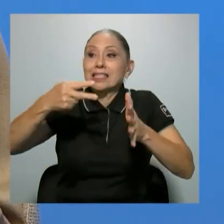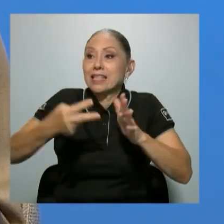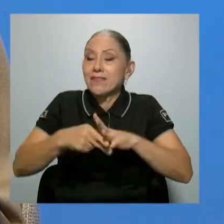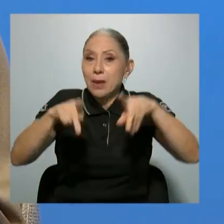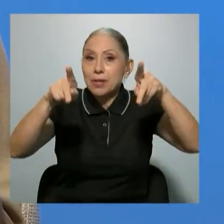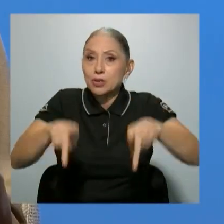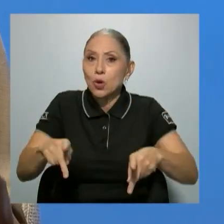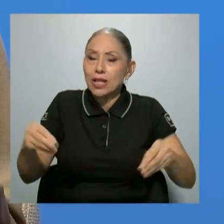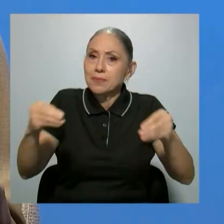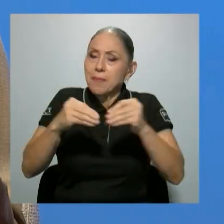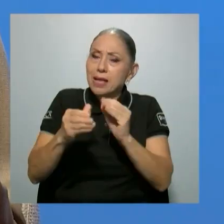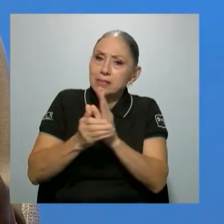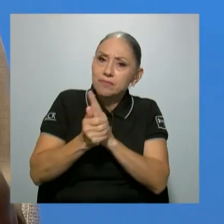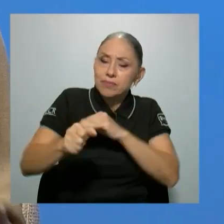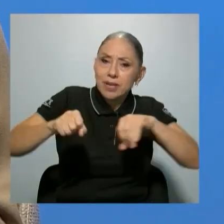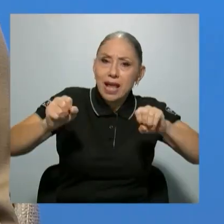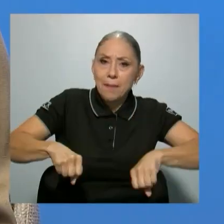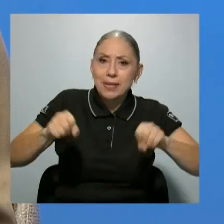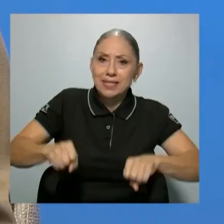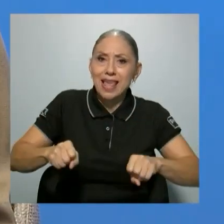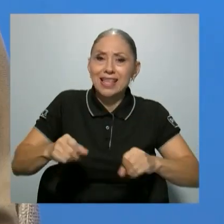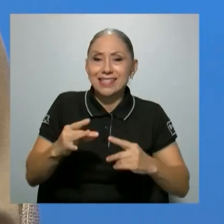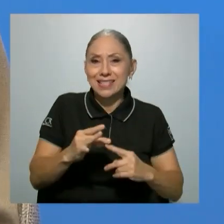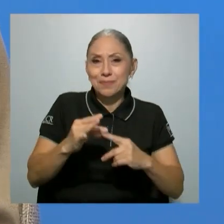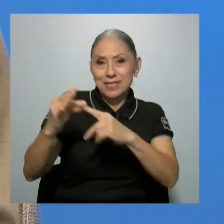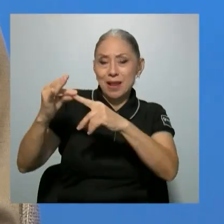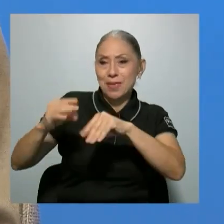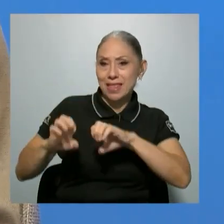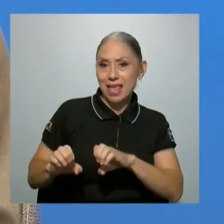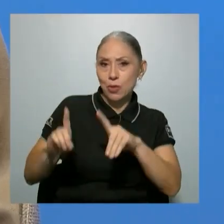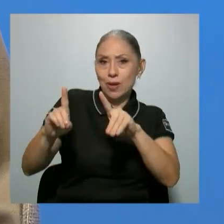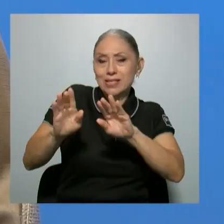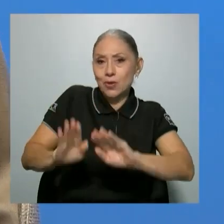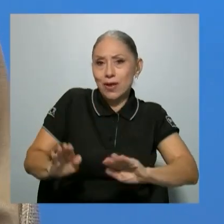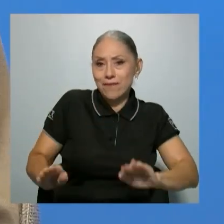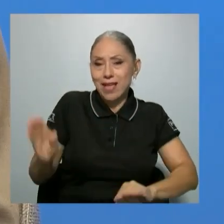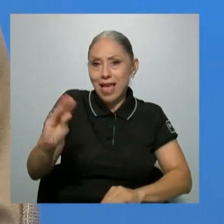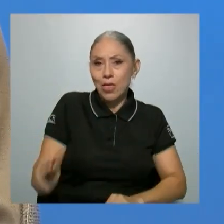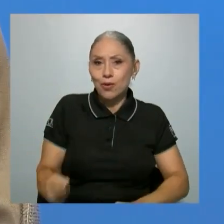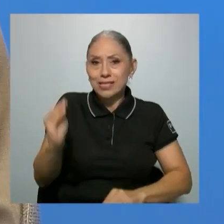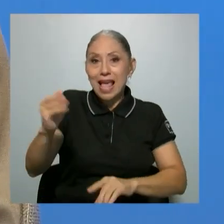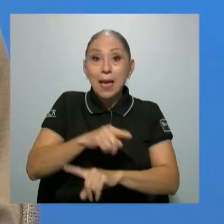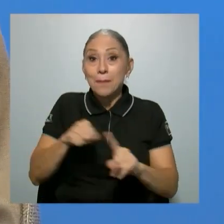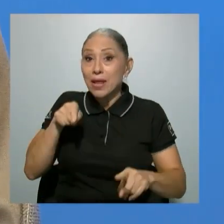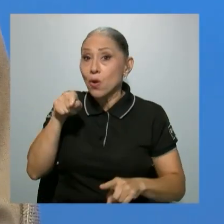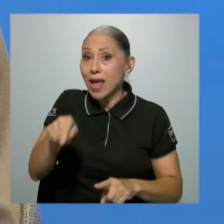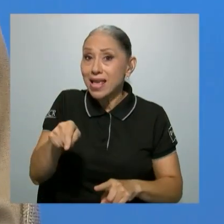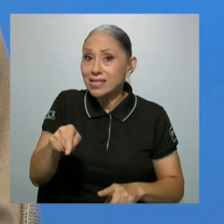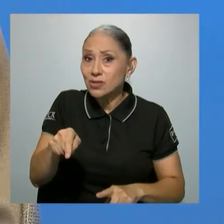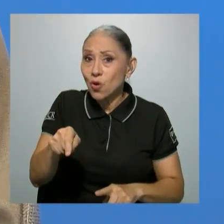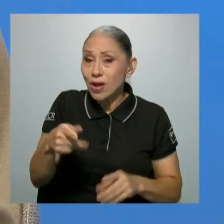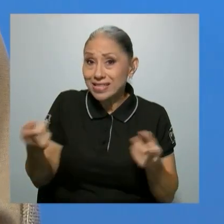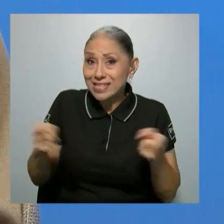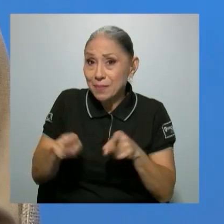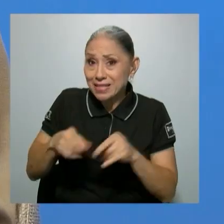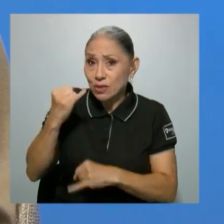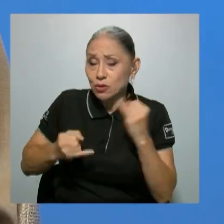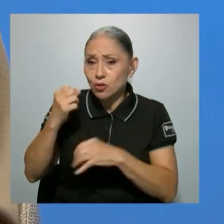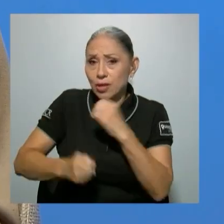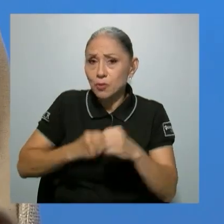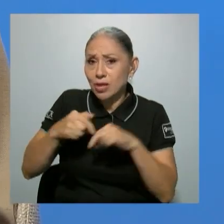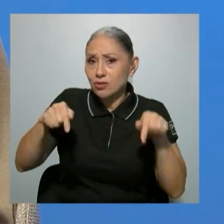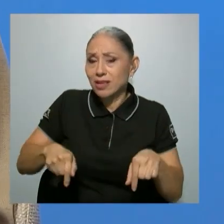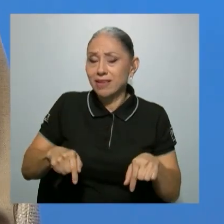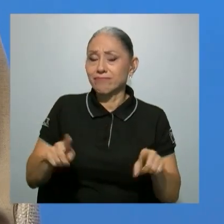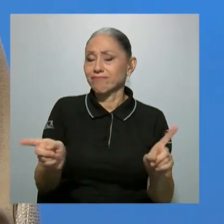todo población infantil y adolescente. Esa no es lo que está pasando en los últimos años y no